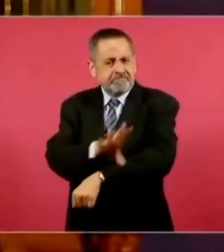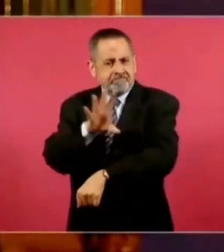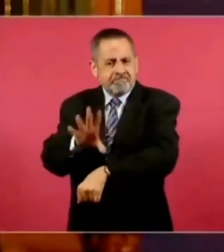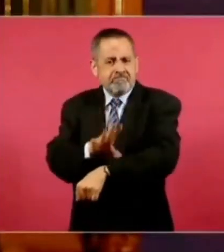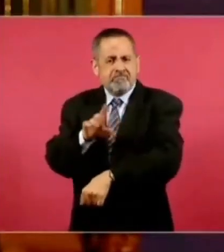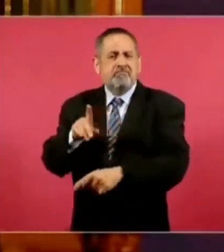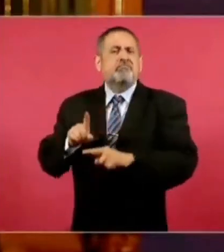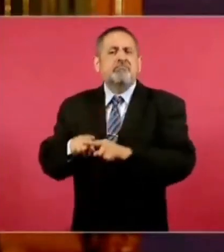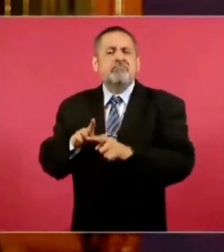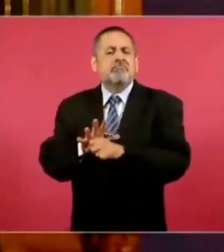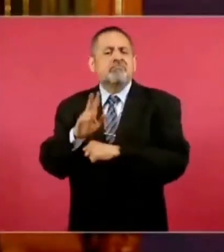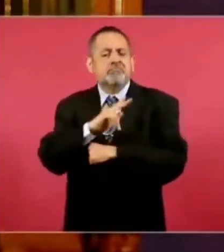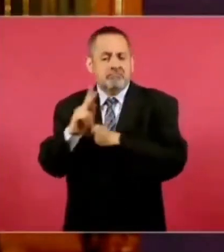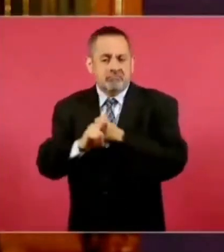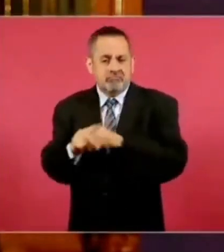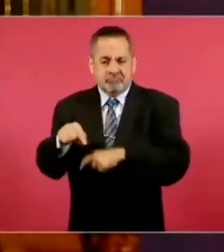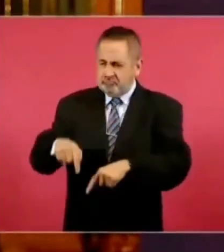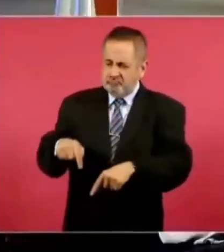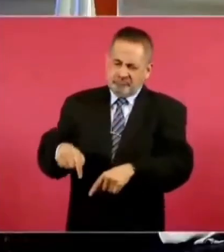¿Cómo